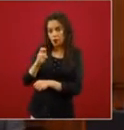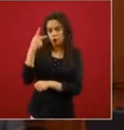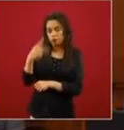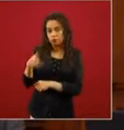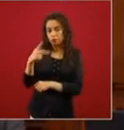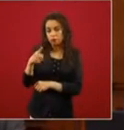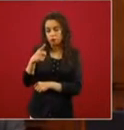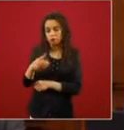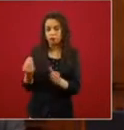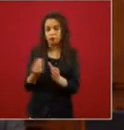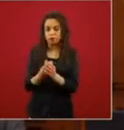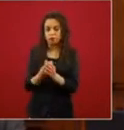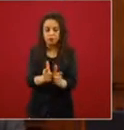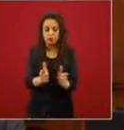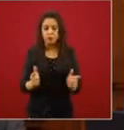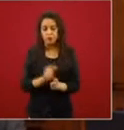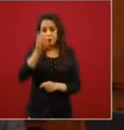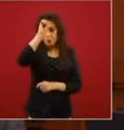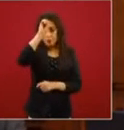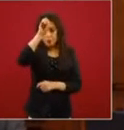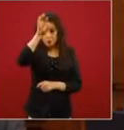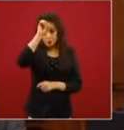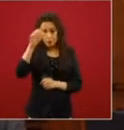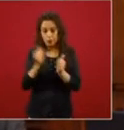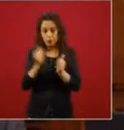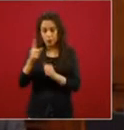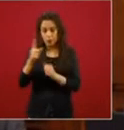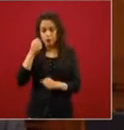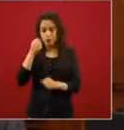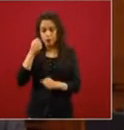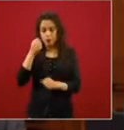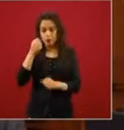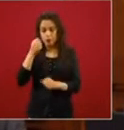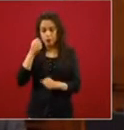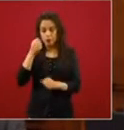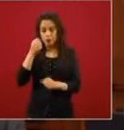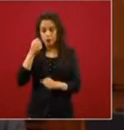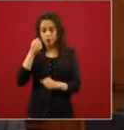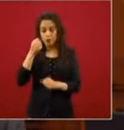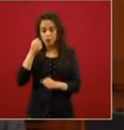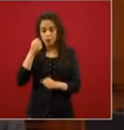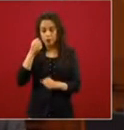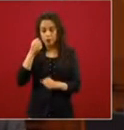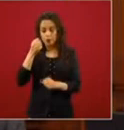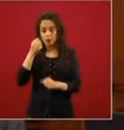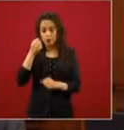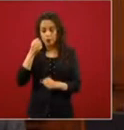minero. Y en este mismo asunto del retorno a la nueva normalidad,